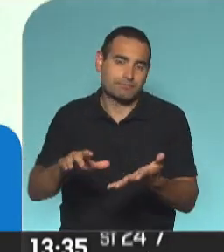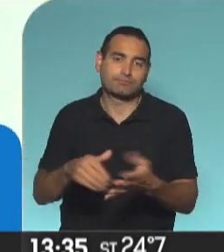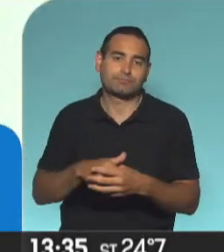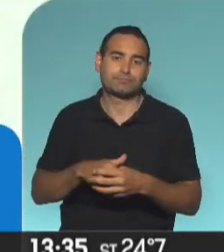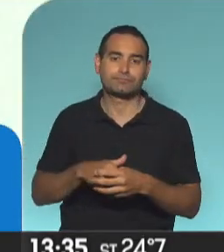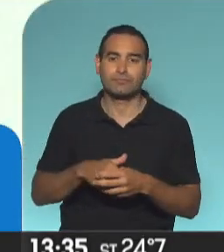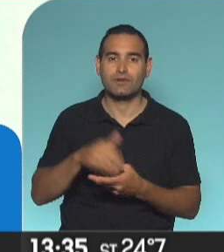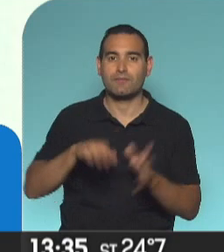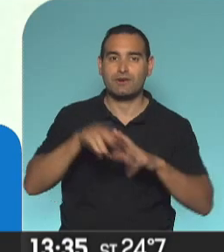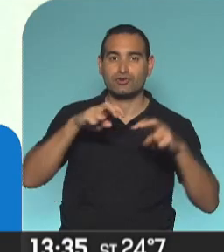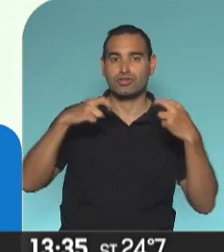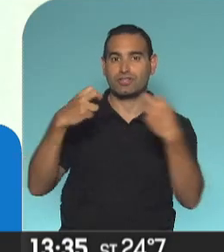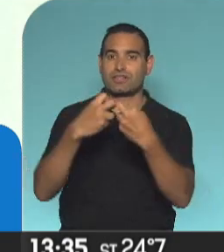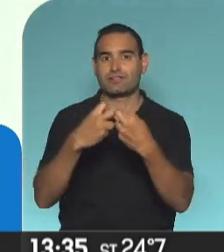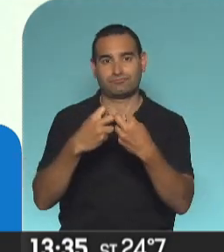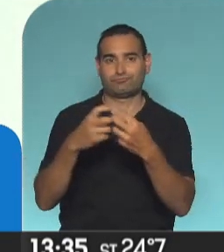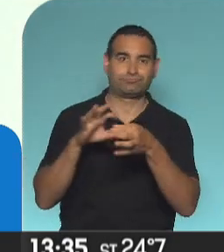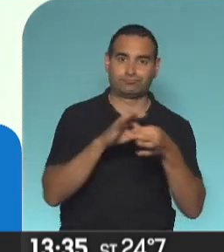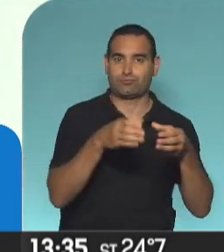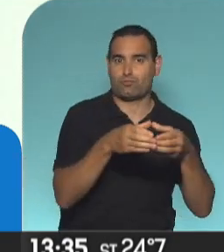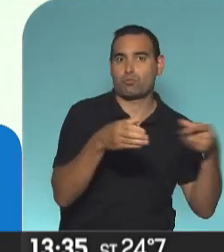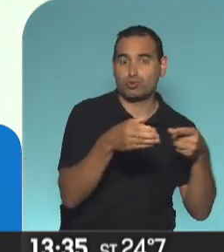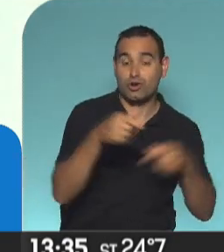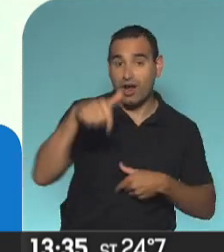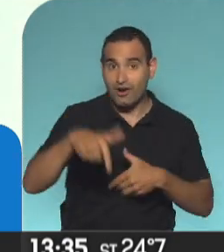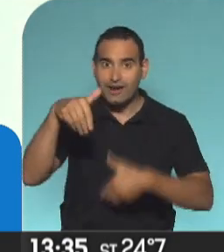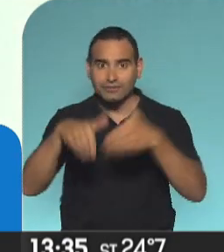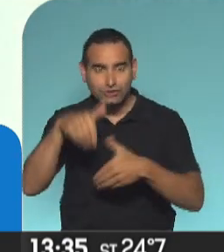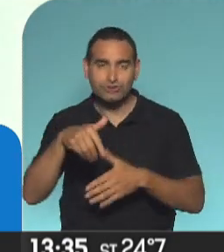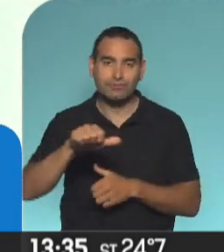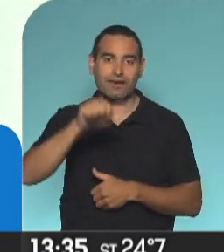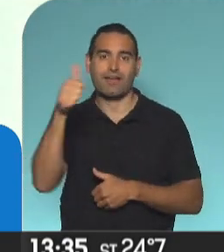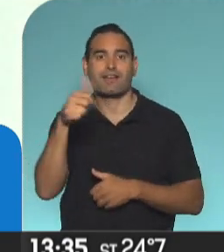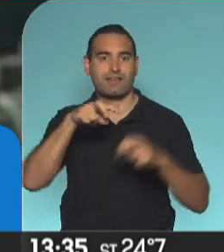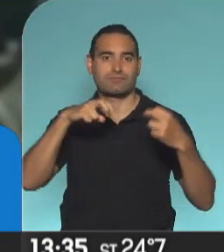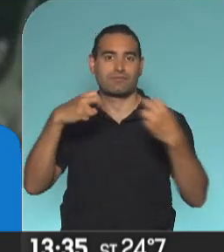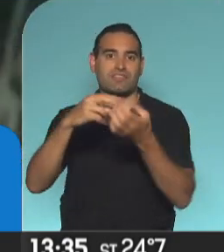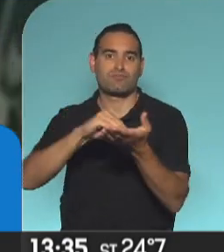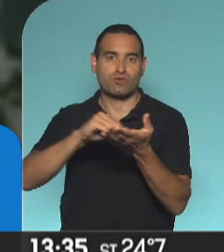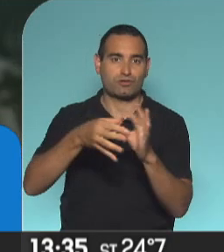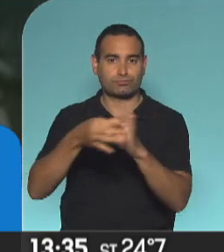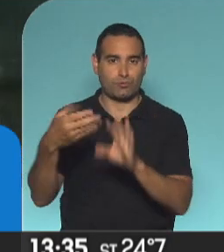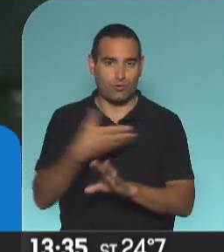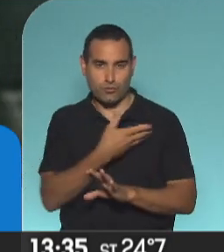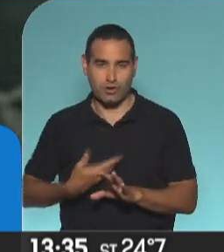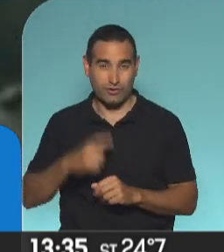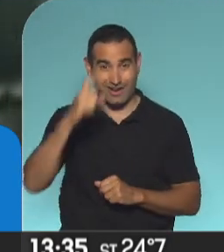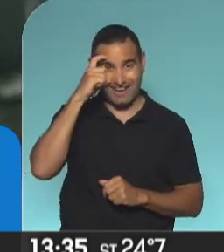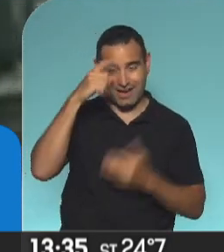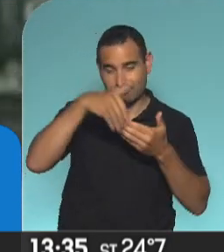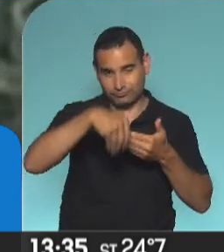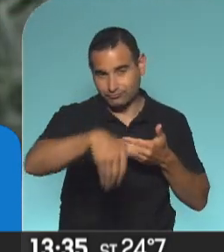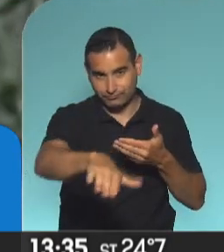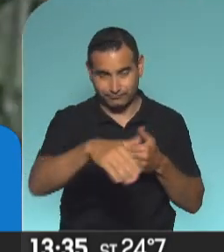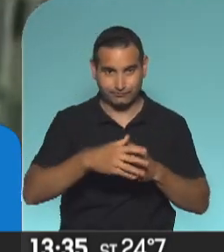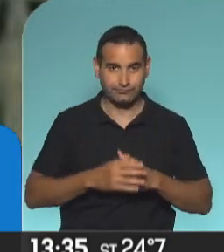mayoría en el Parlamento venezolano, y en estas elecciones lo estaría recuperando a partir de enero, principios de enero